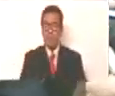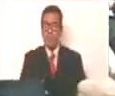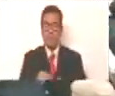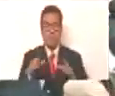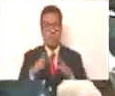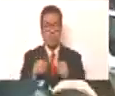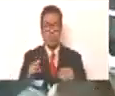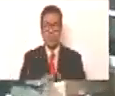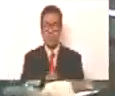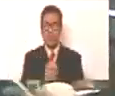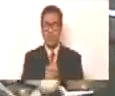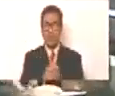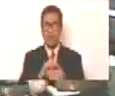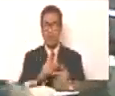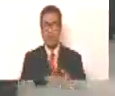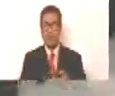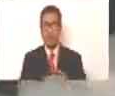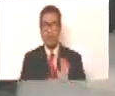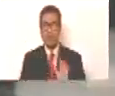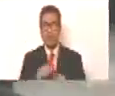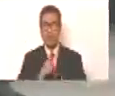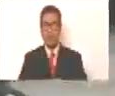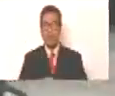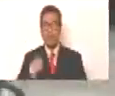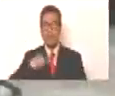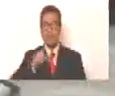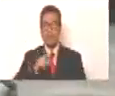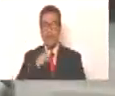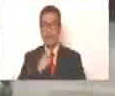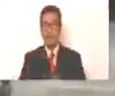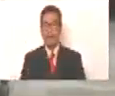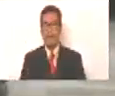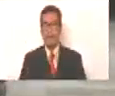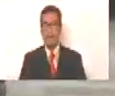india como parte de la directiva de la Asamblea Nacional.